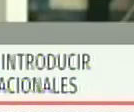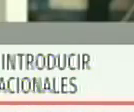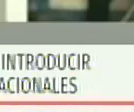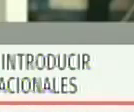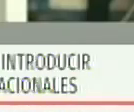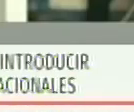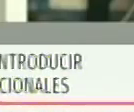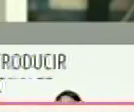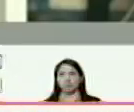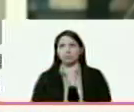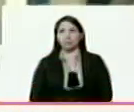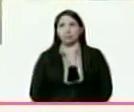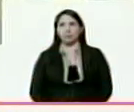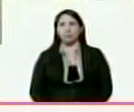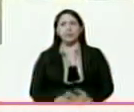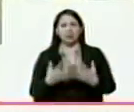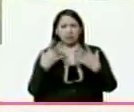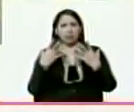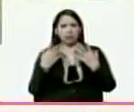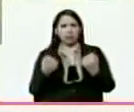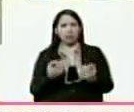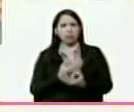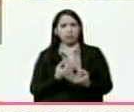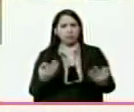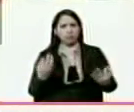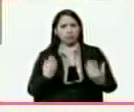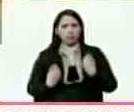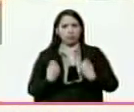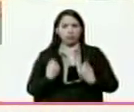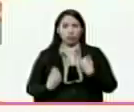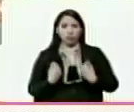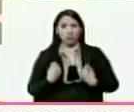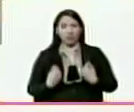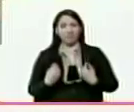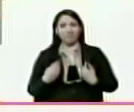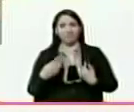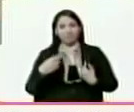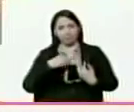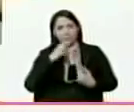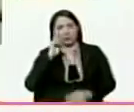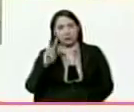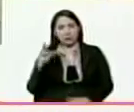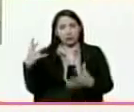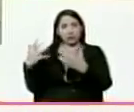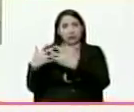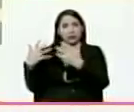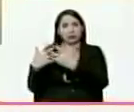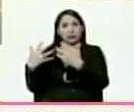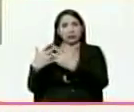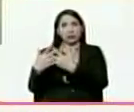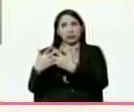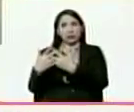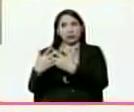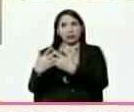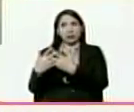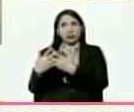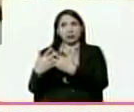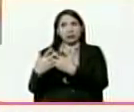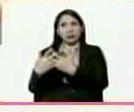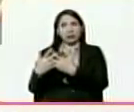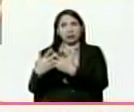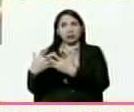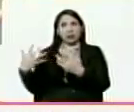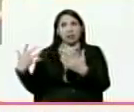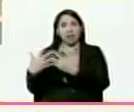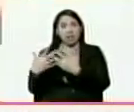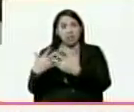su preocupación. Y efectivamente la guerra por otras vías, la guerra por la